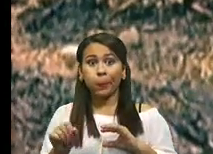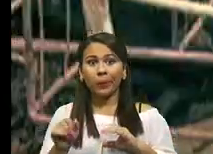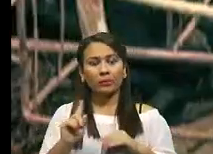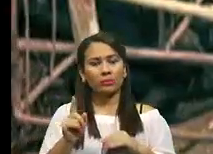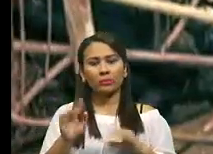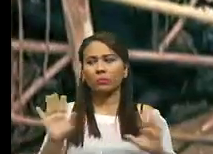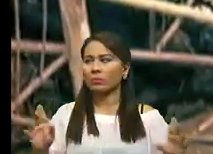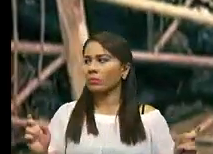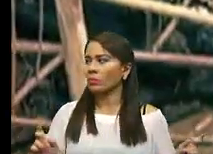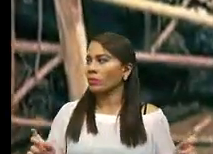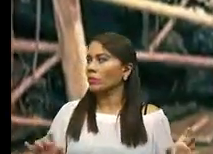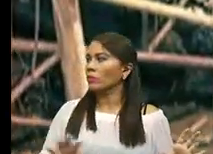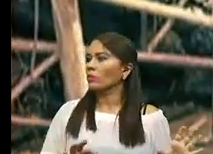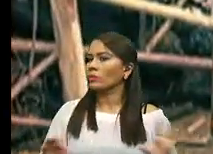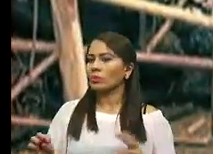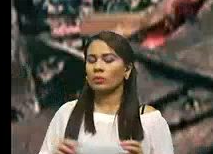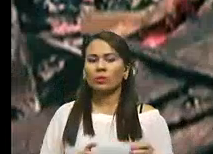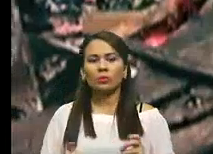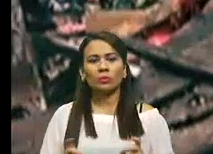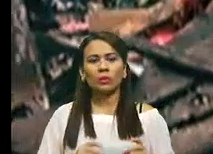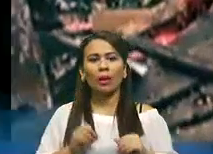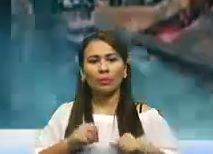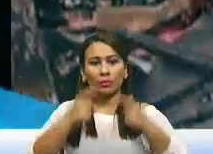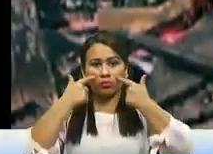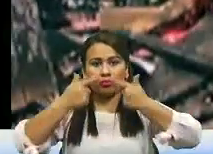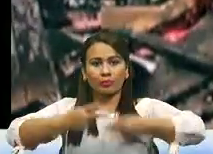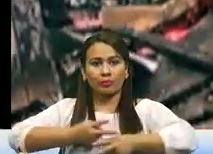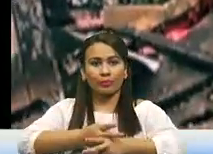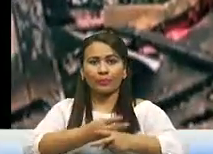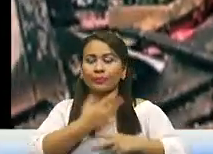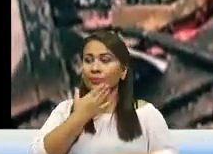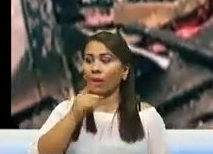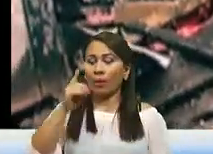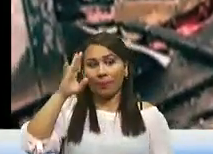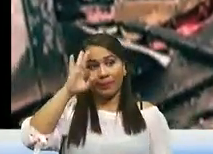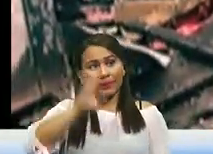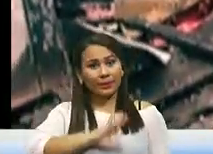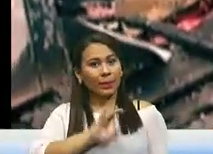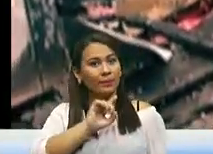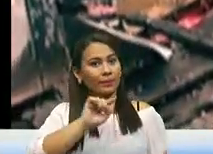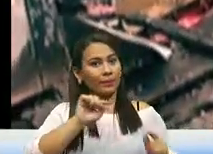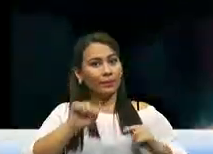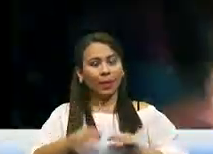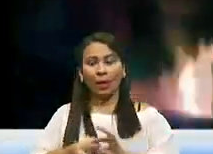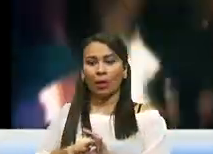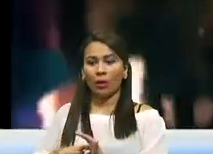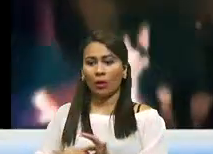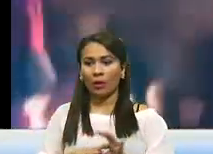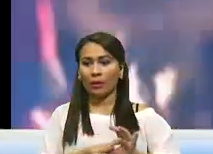a sustraerse. Por ese motivo se ha designado personal policial aquí en el punto para que les colabore.